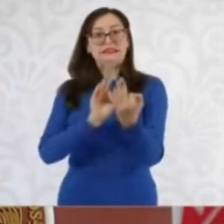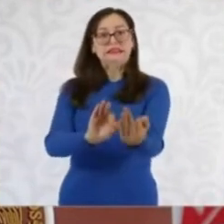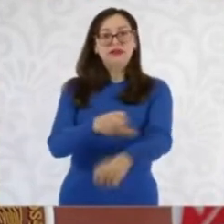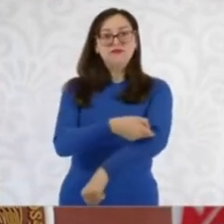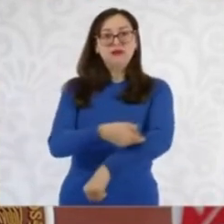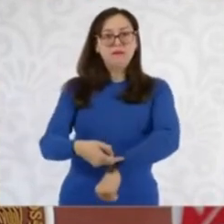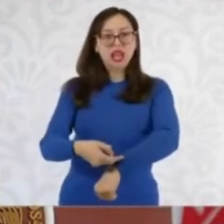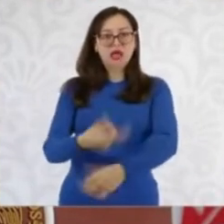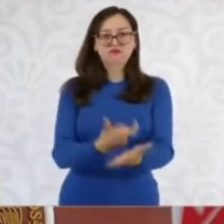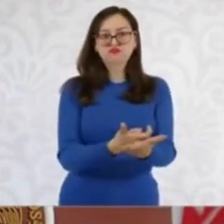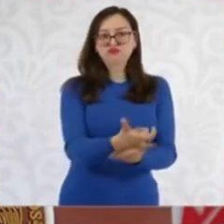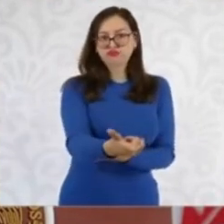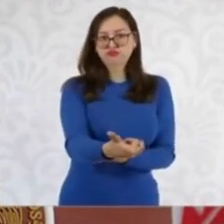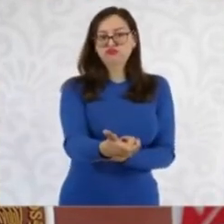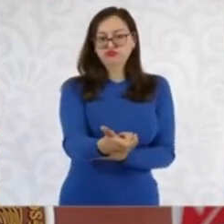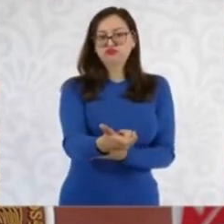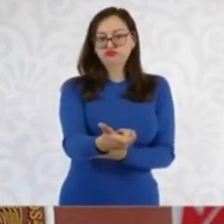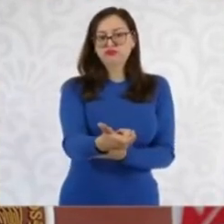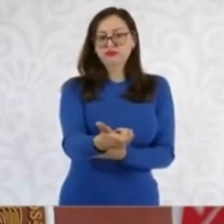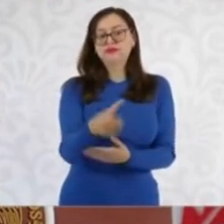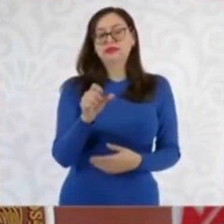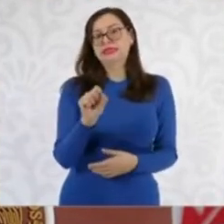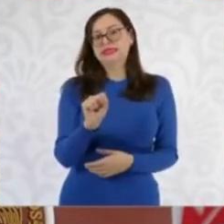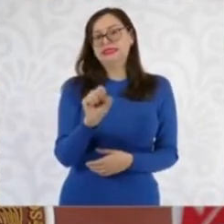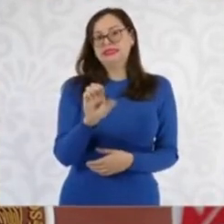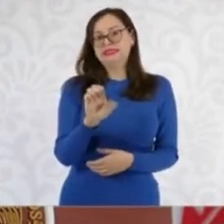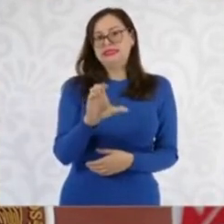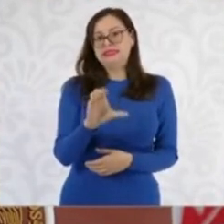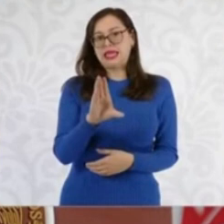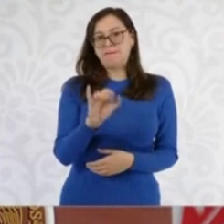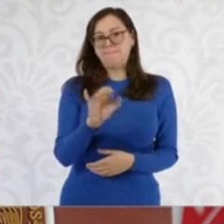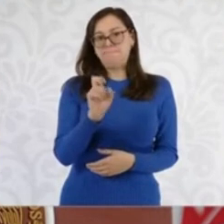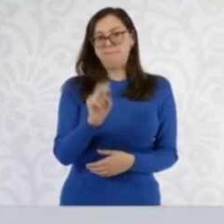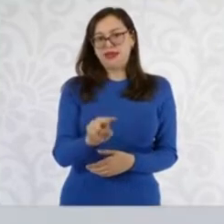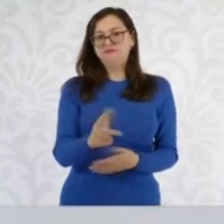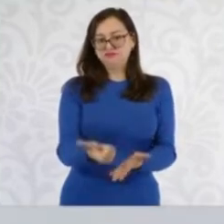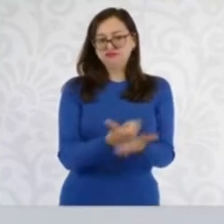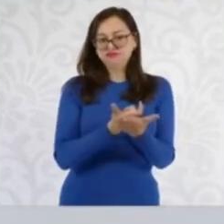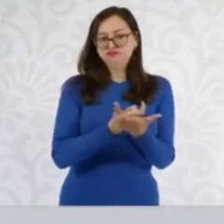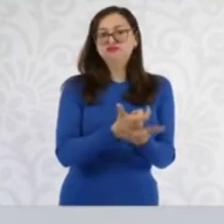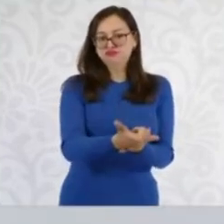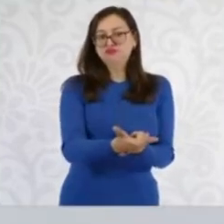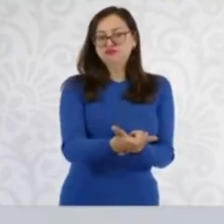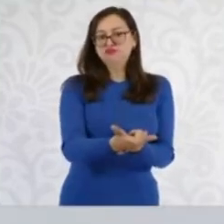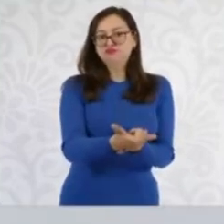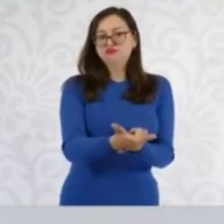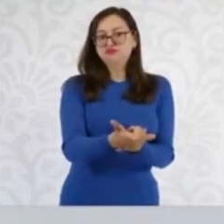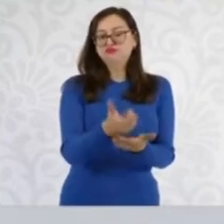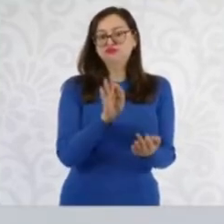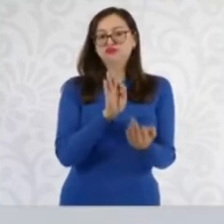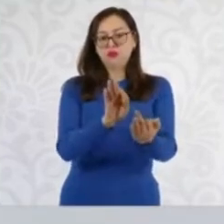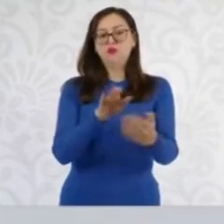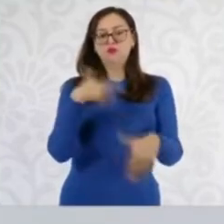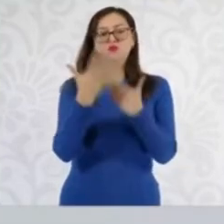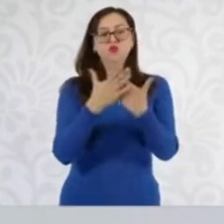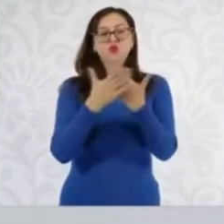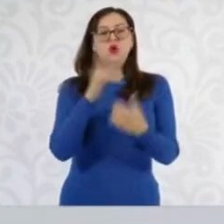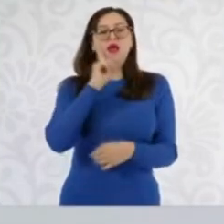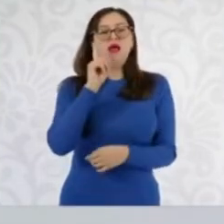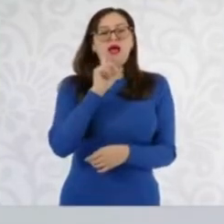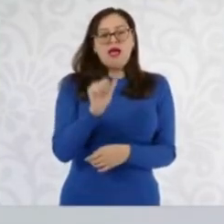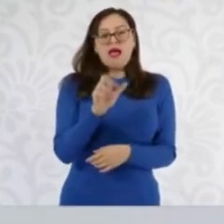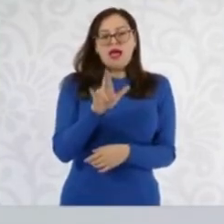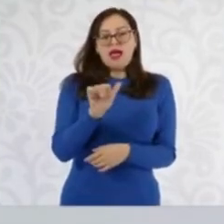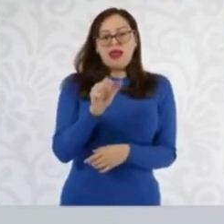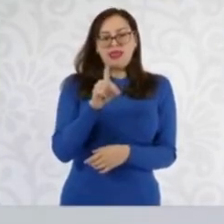por la Secretaría de Bienestar. Podemos pedirle en algún momento, cuando venga Ariadna, que pueda explicar cómo es